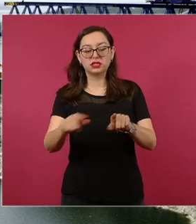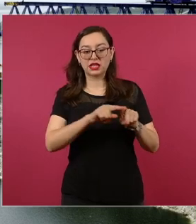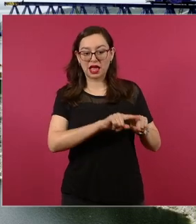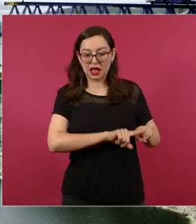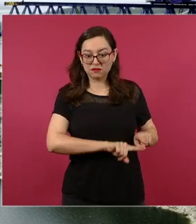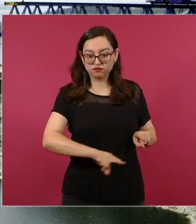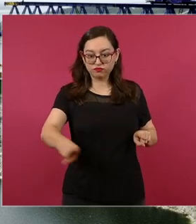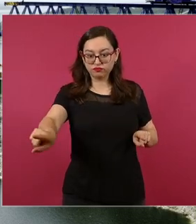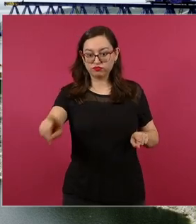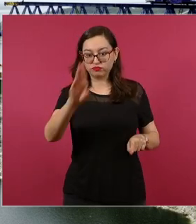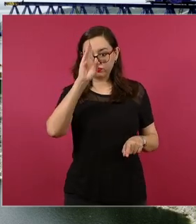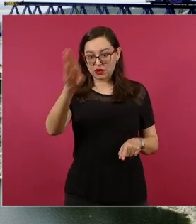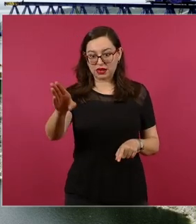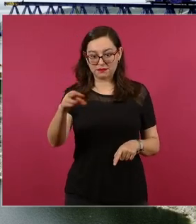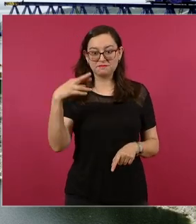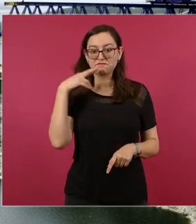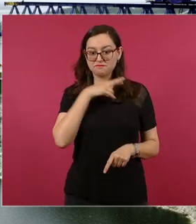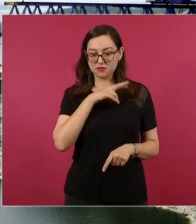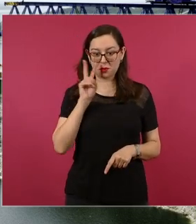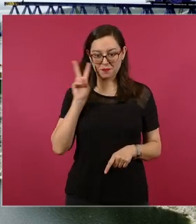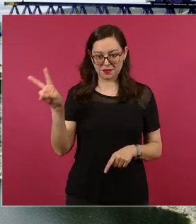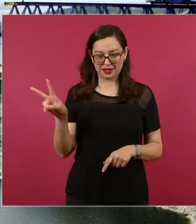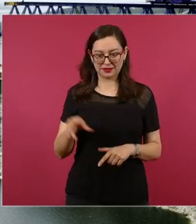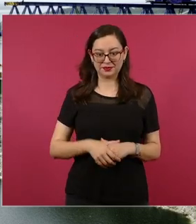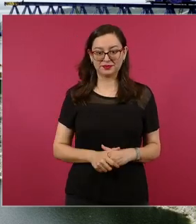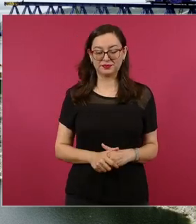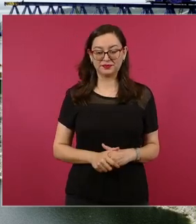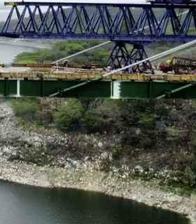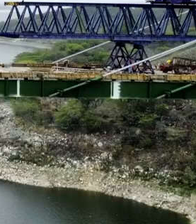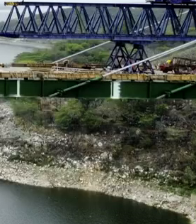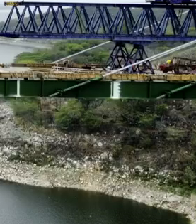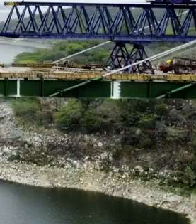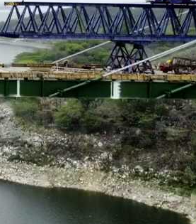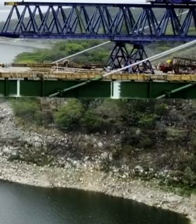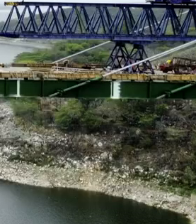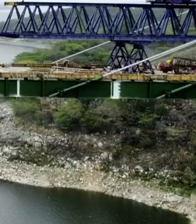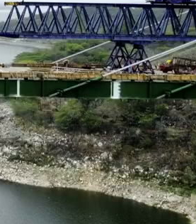De manera directa nos vamos a ahorrar como